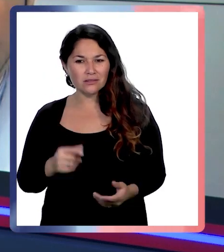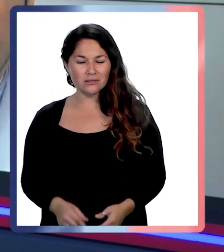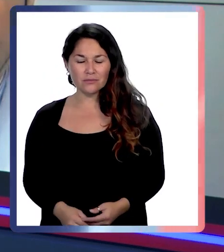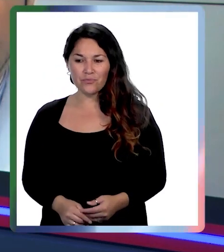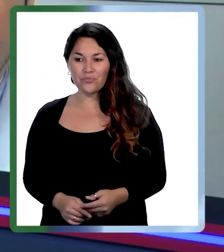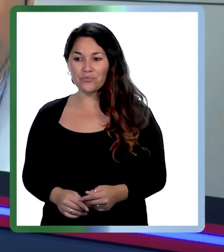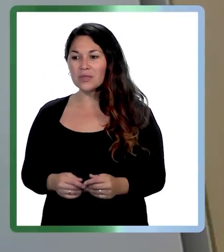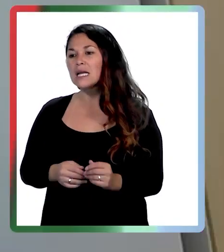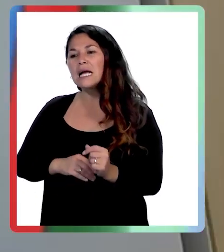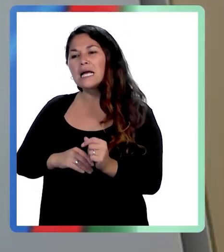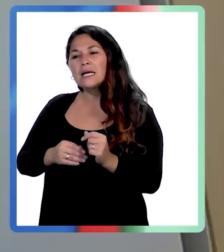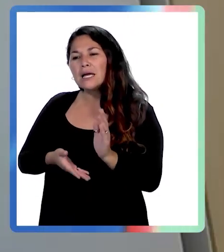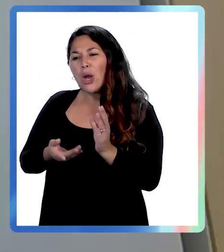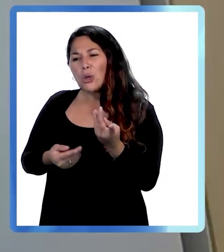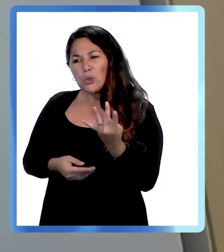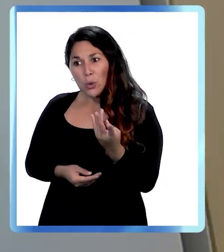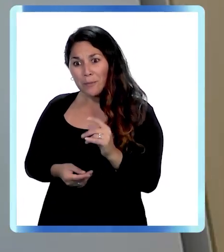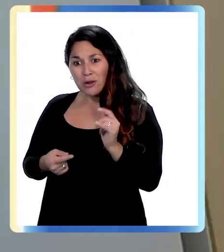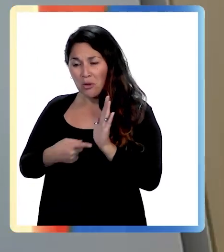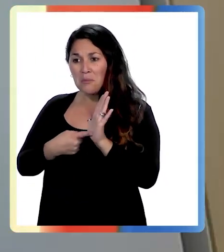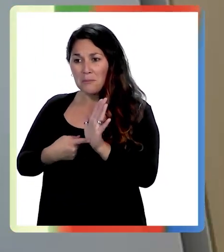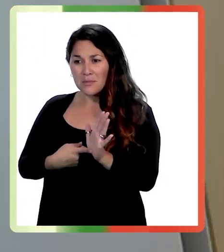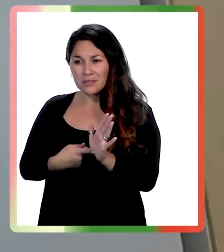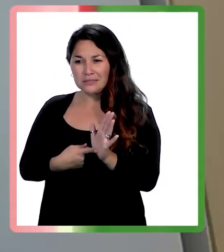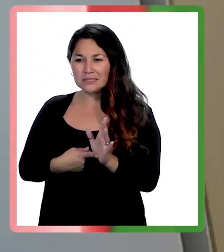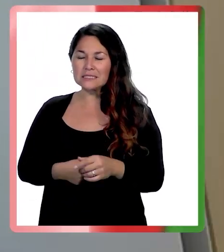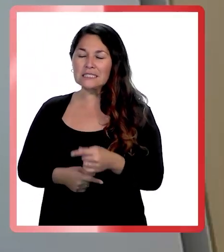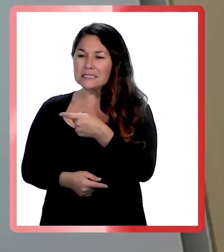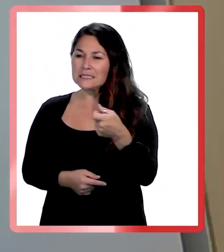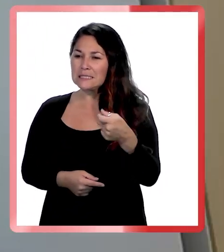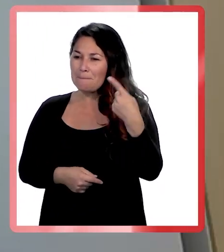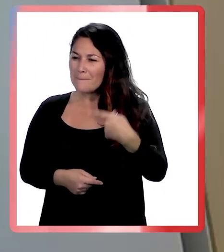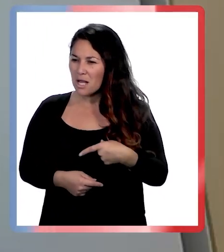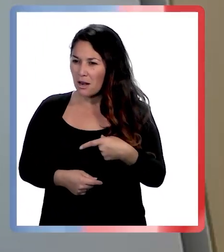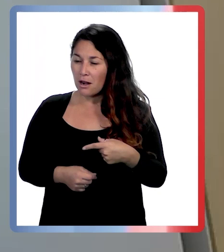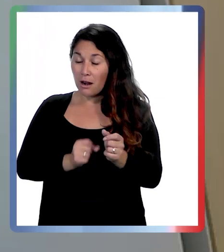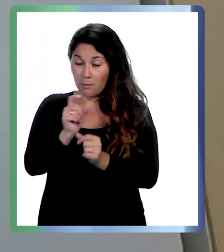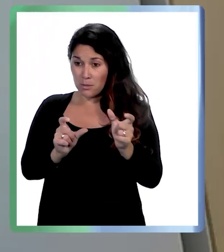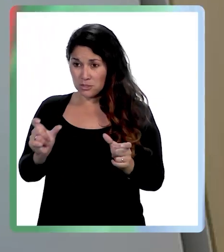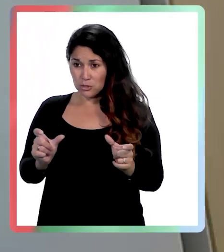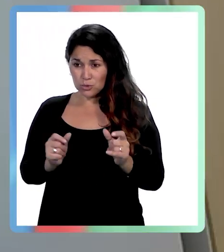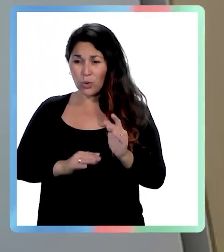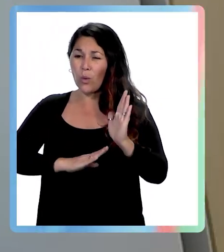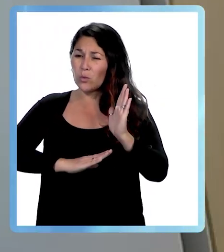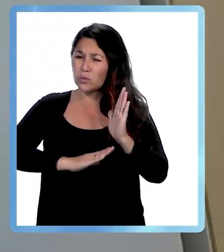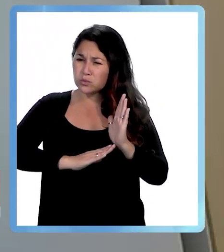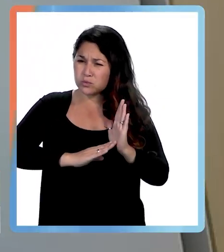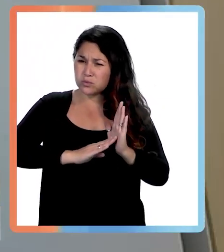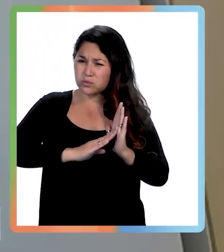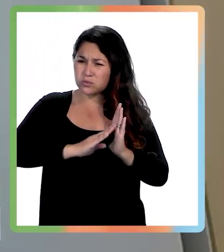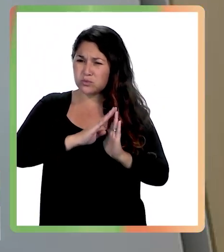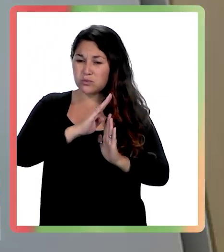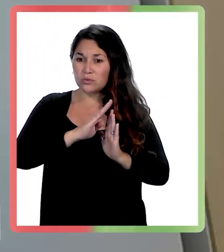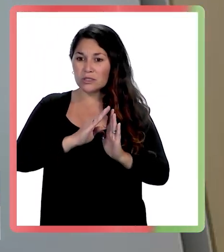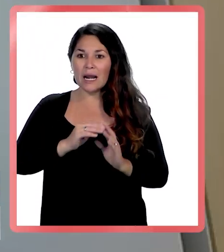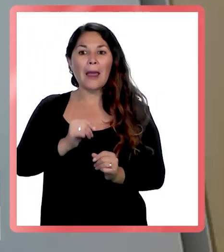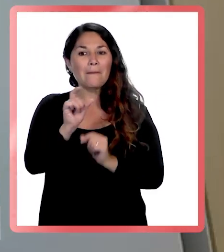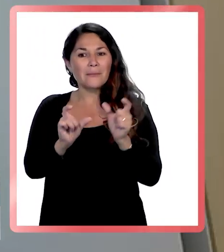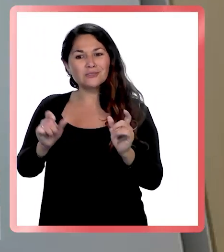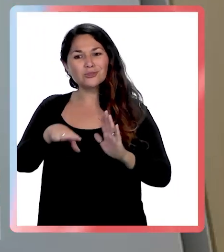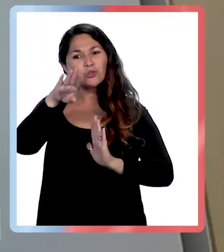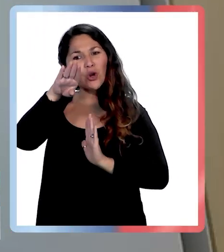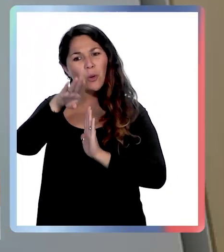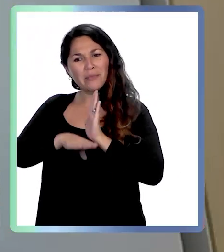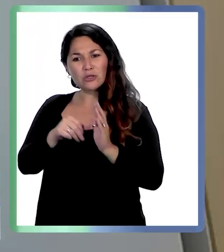sería esa cifra? La tasa de casos, en el fondo, por 100.000 habitantes ha ido increciendo, sobre todo en pacientes menores